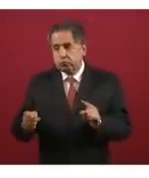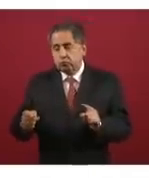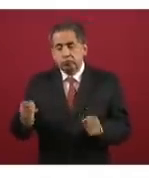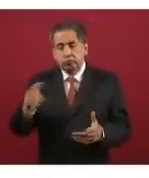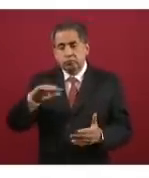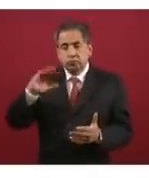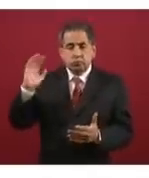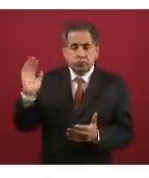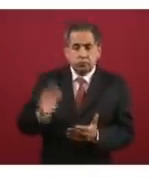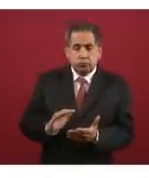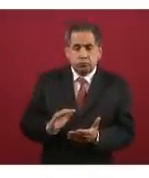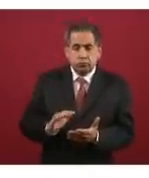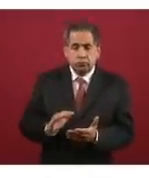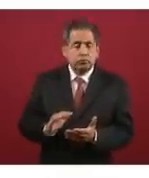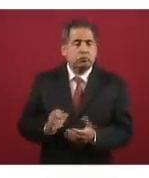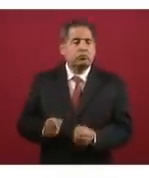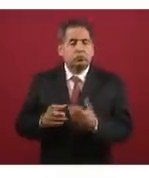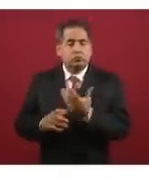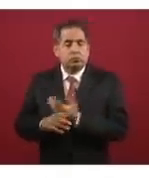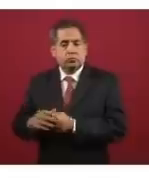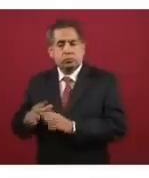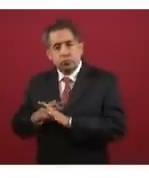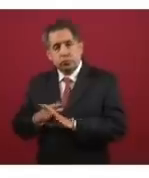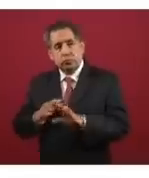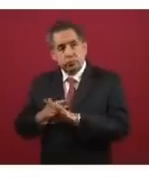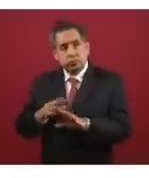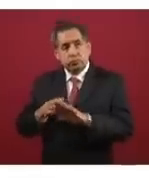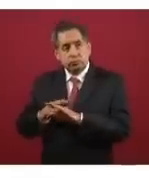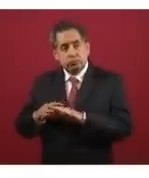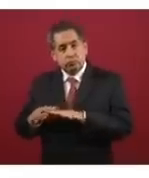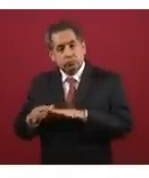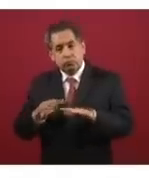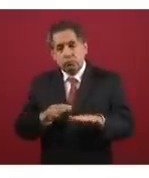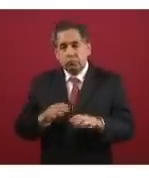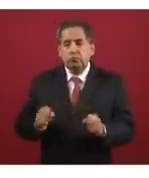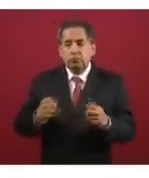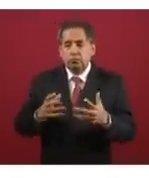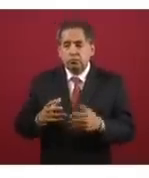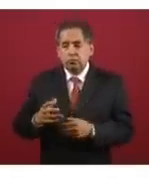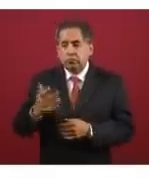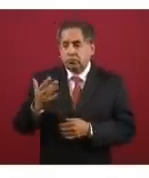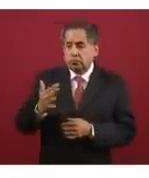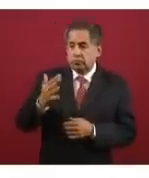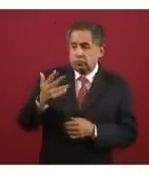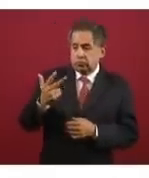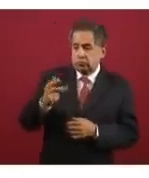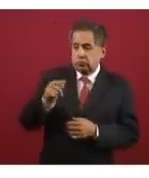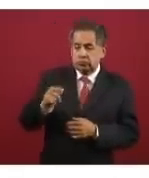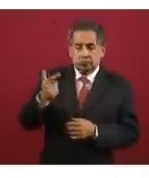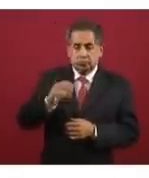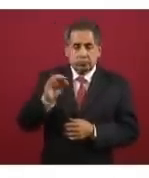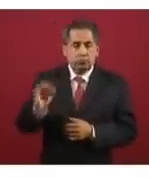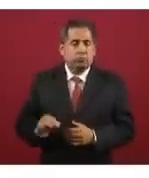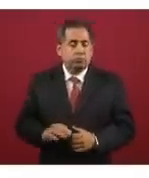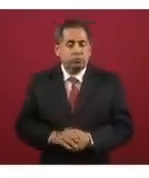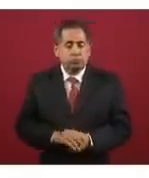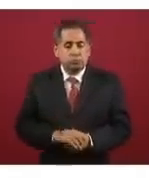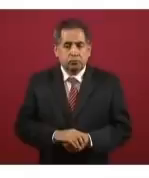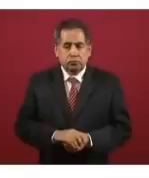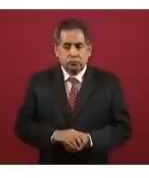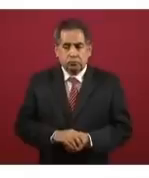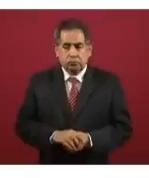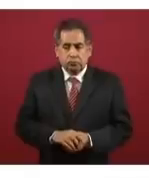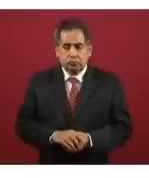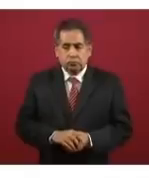reducción del flujo es de 58.7%. Si